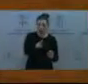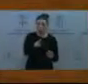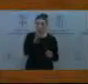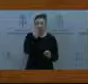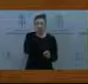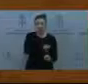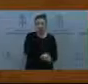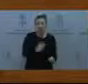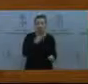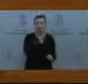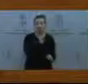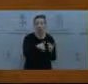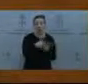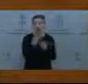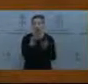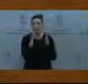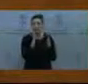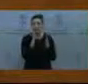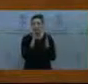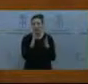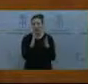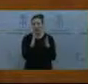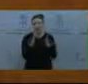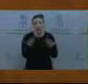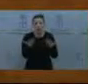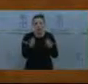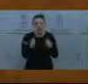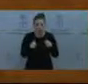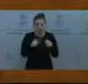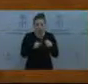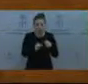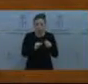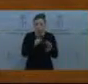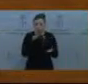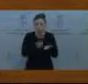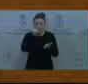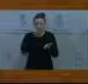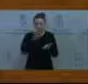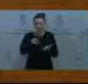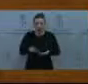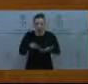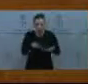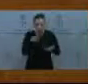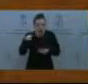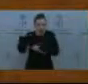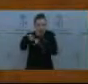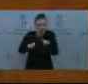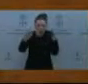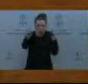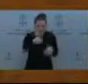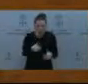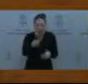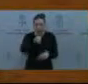ámbito inmediato ese auxilio tradicional al que estábamos acostumbrados hace unos años en nuestro país para